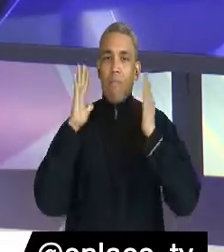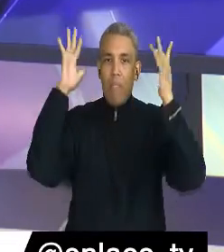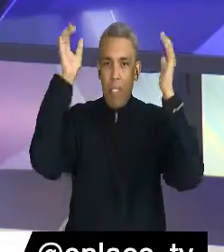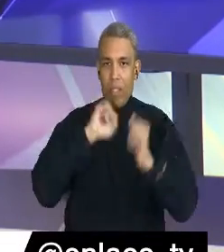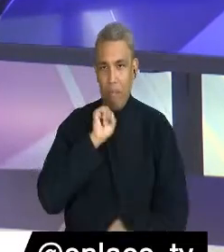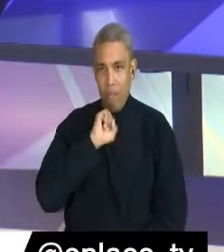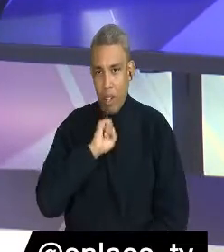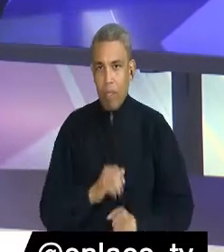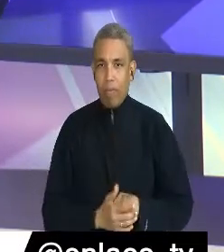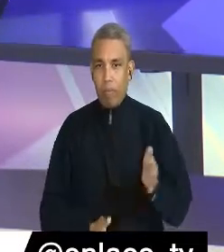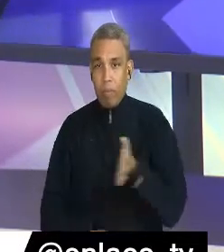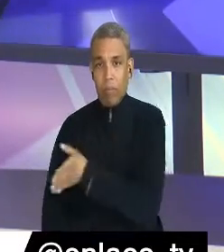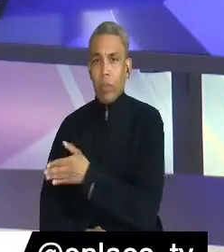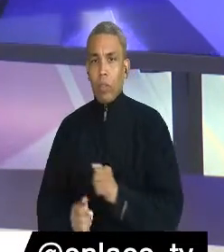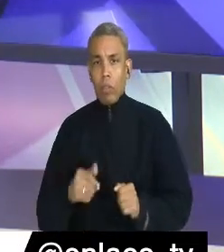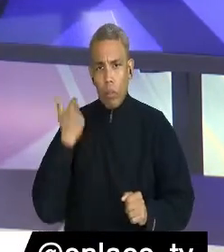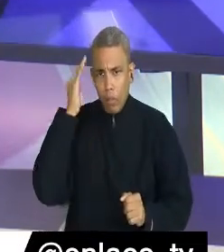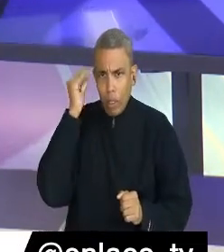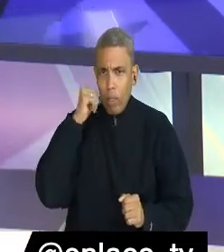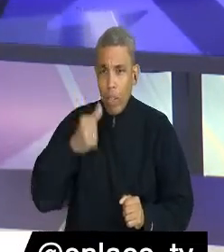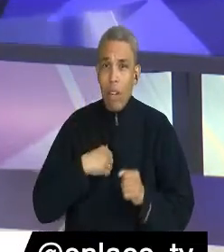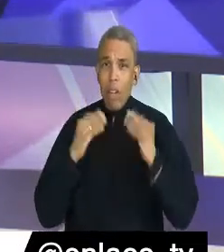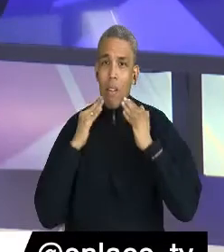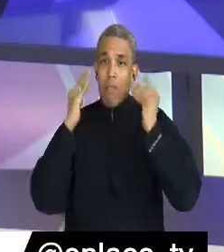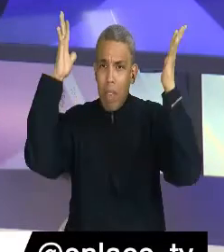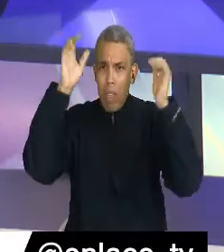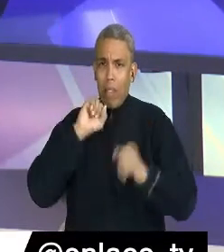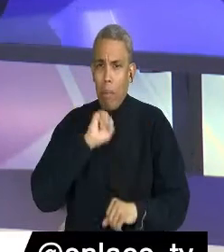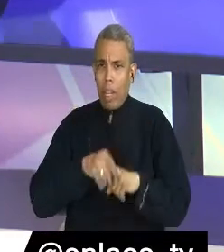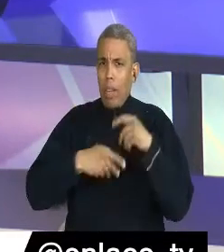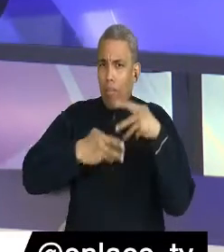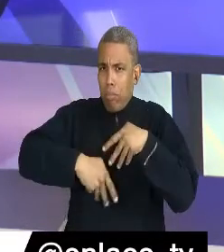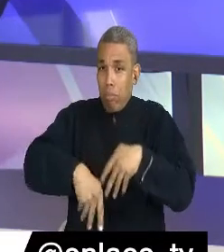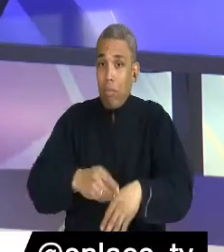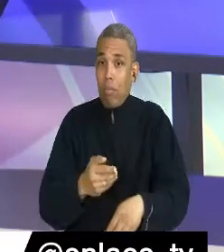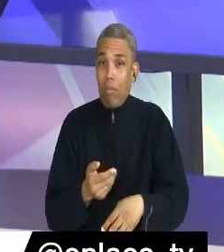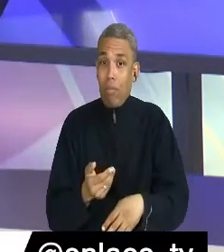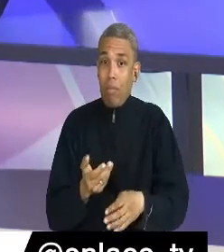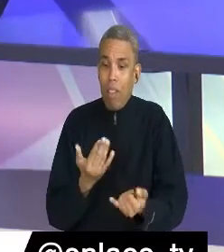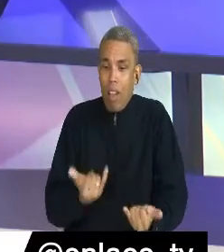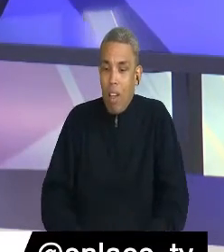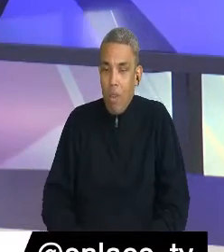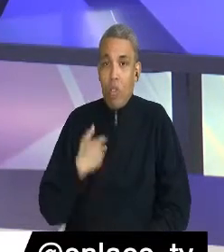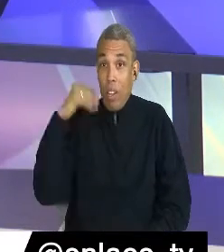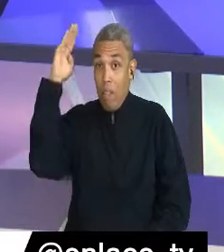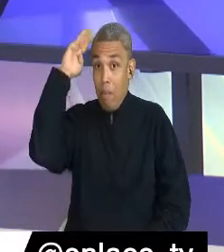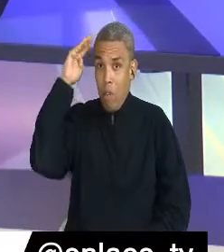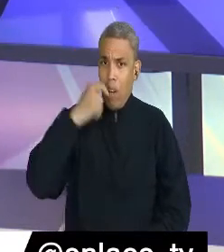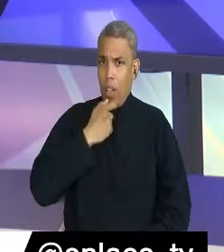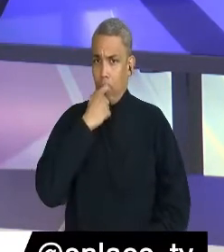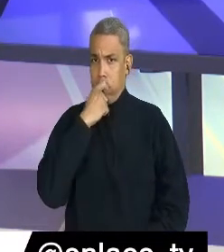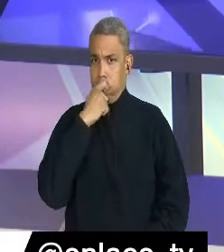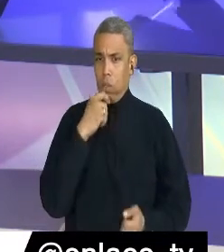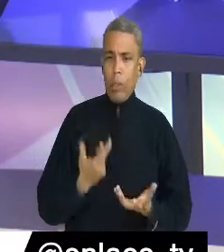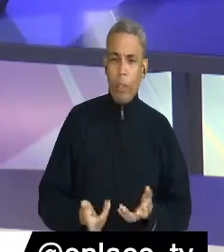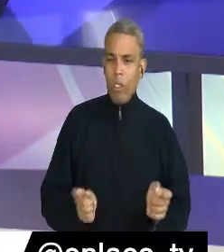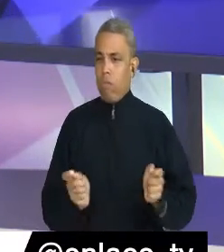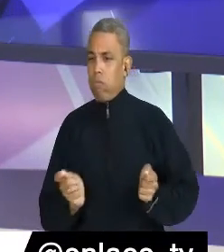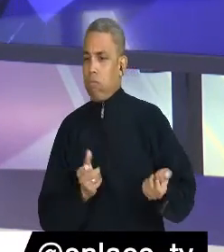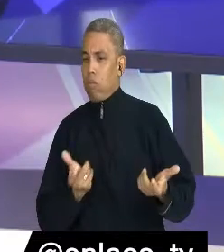autoridades de tránsito también anuncian restricciones viales con ocasión del desfile cívico cultural de este miércoles 26 de abril en la avenida del